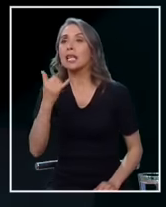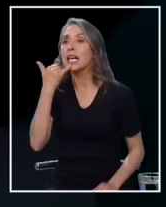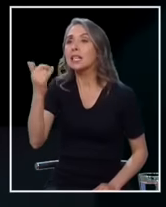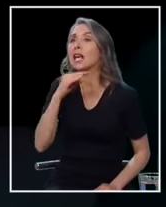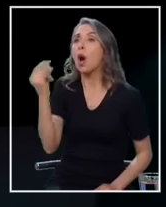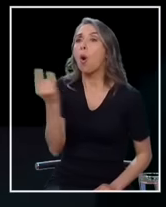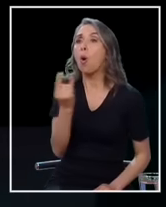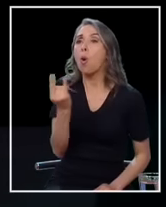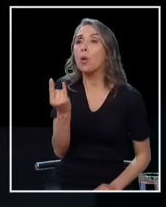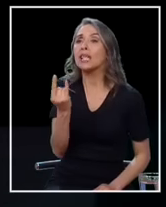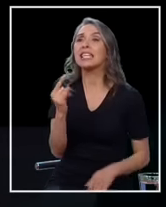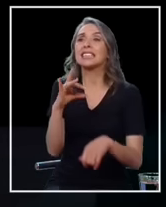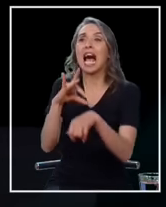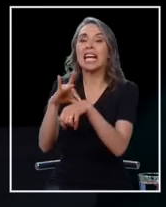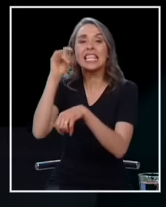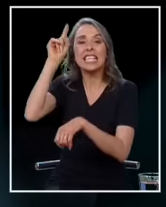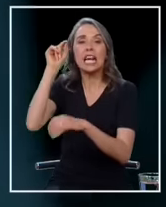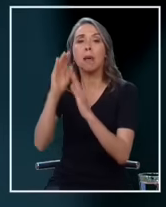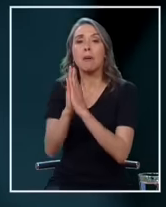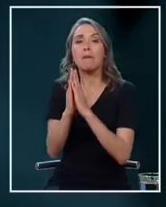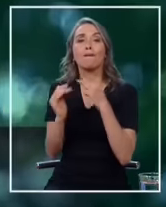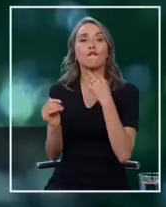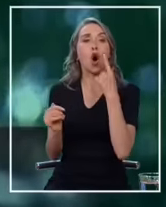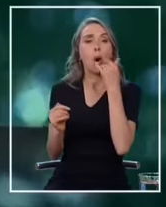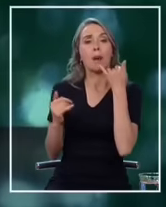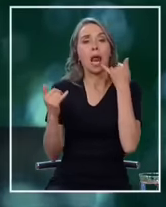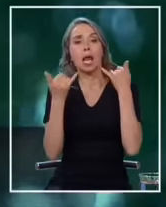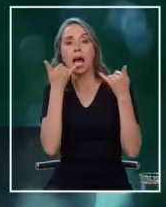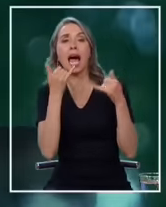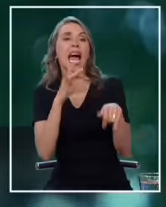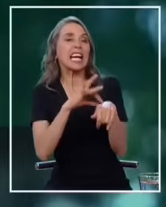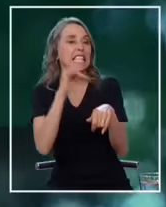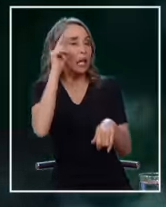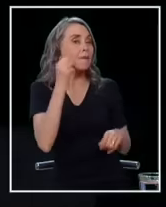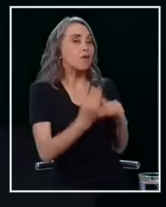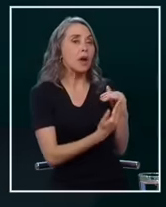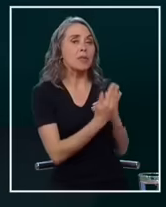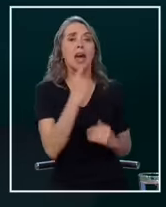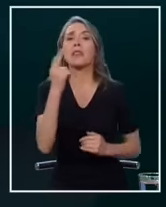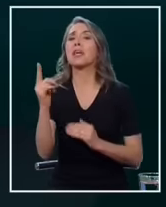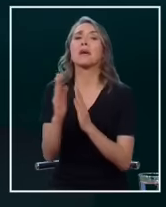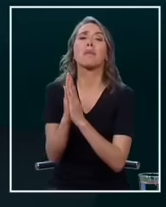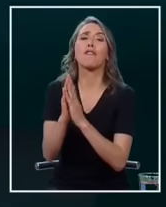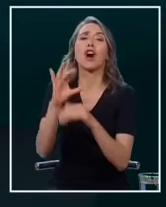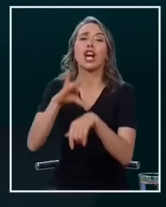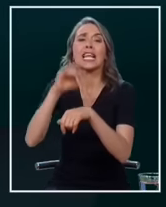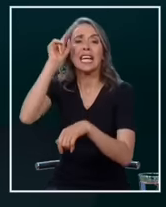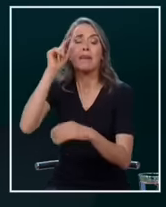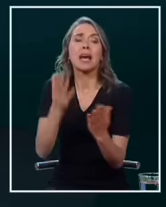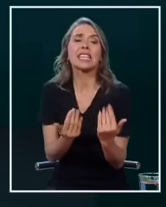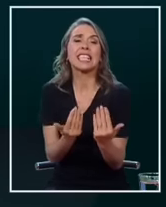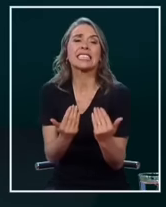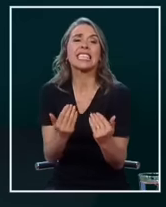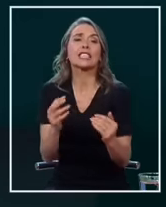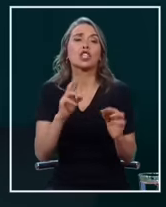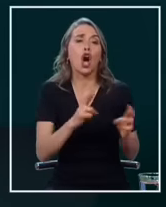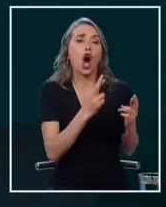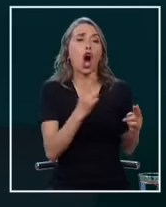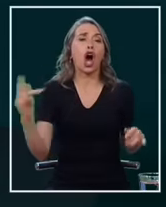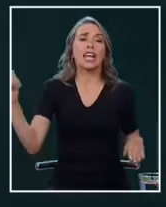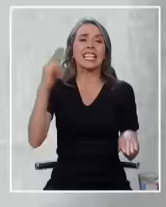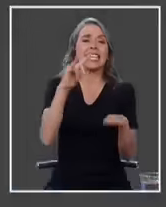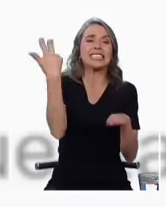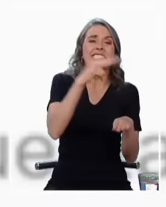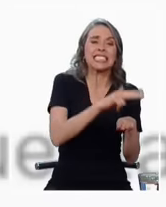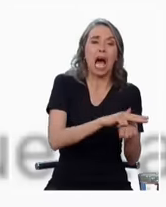con urgencia de Clínica Alemana, por favor. Clínica Alemana, buenos días. Clínica Alemana, por favor. Necesito un rescate para